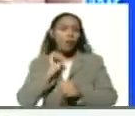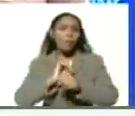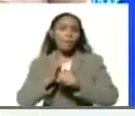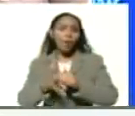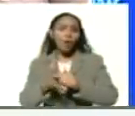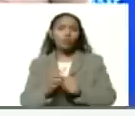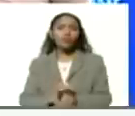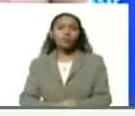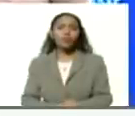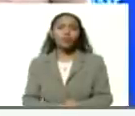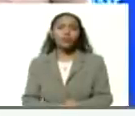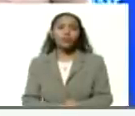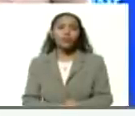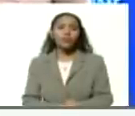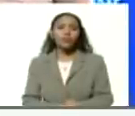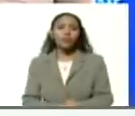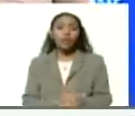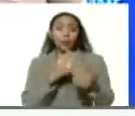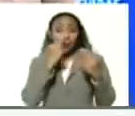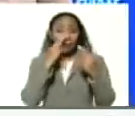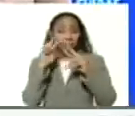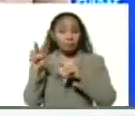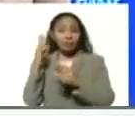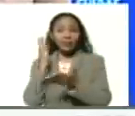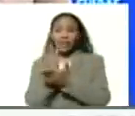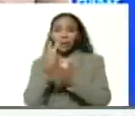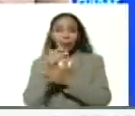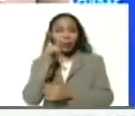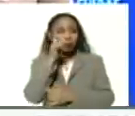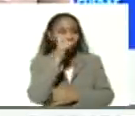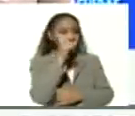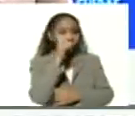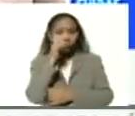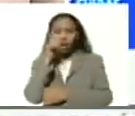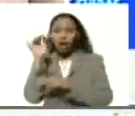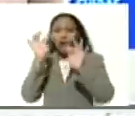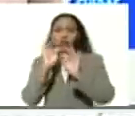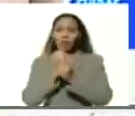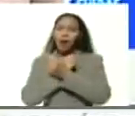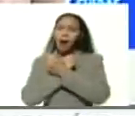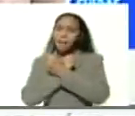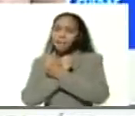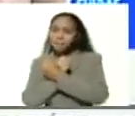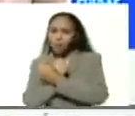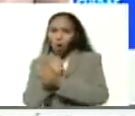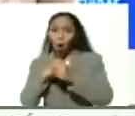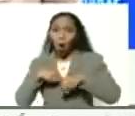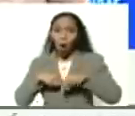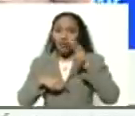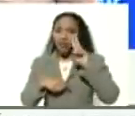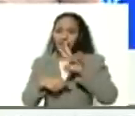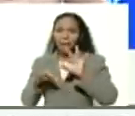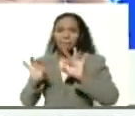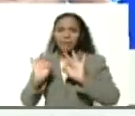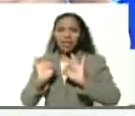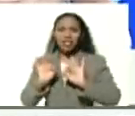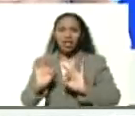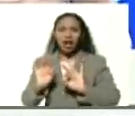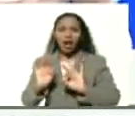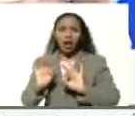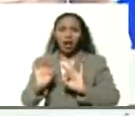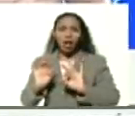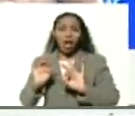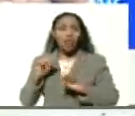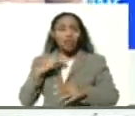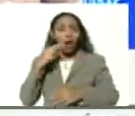con COVID-19. Vemos siempre en las cámaras la forma amorosa. Hoy veía un especial del hospital